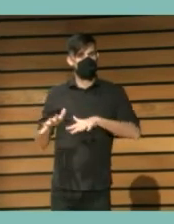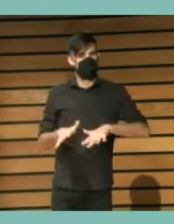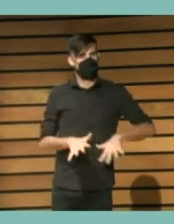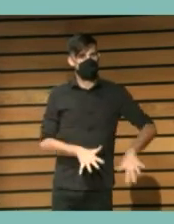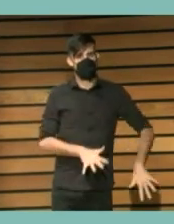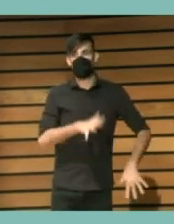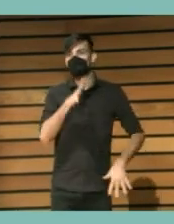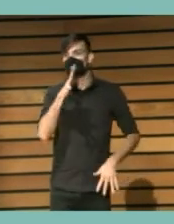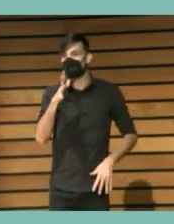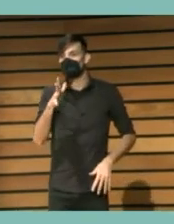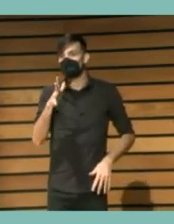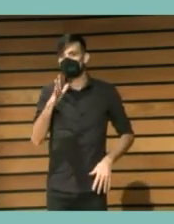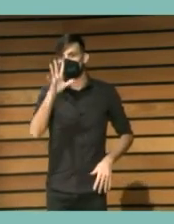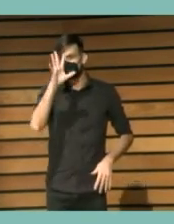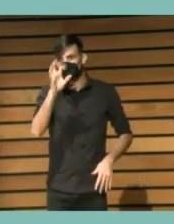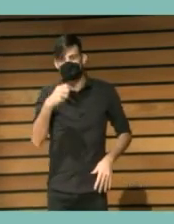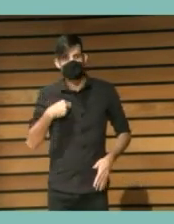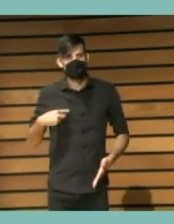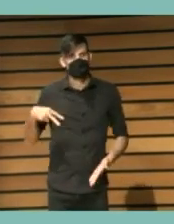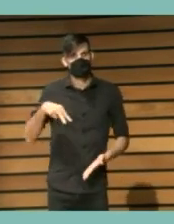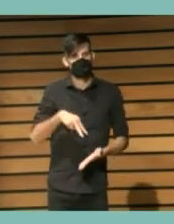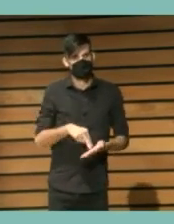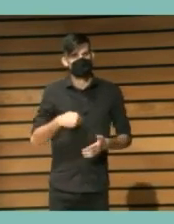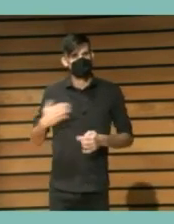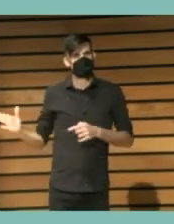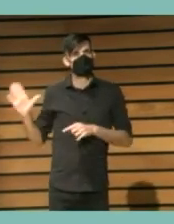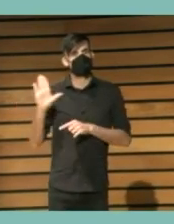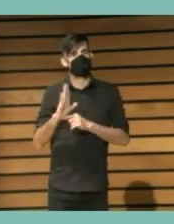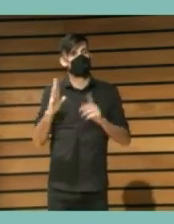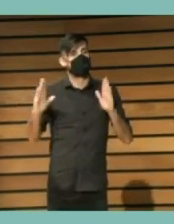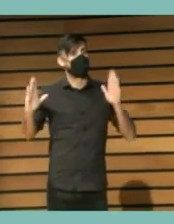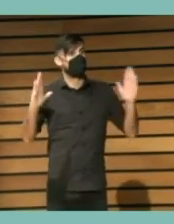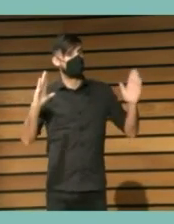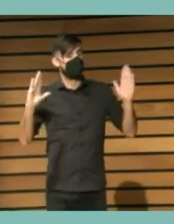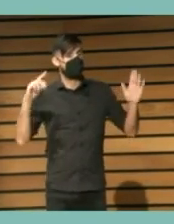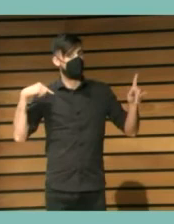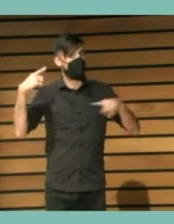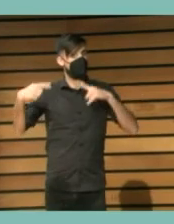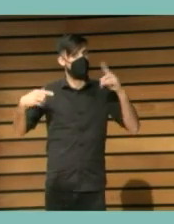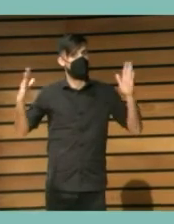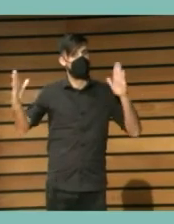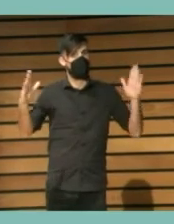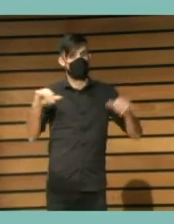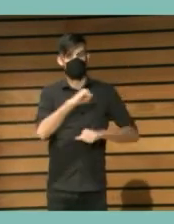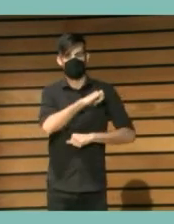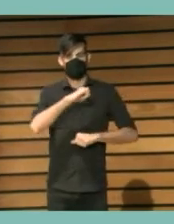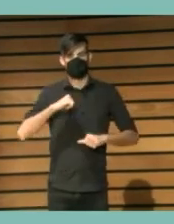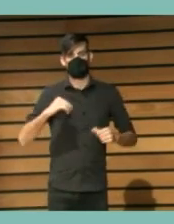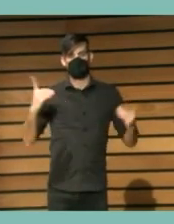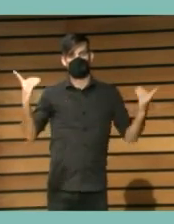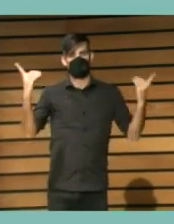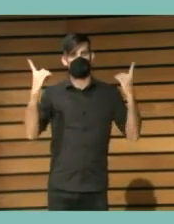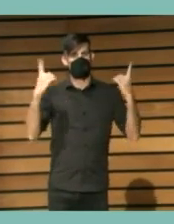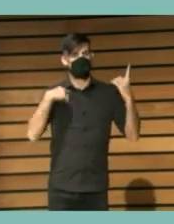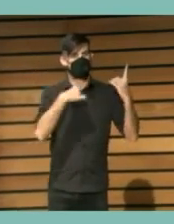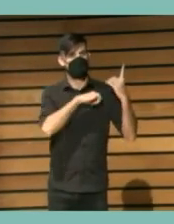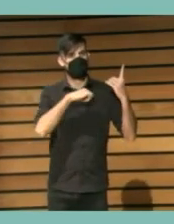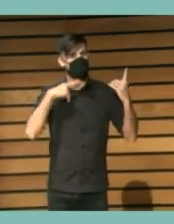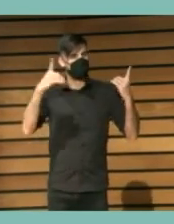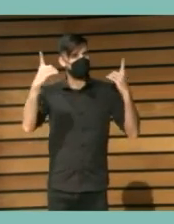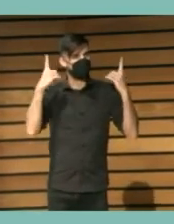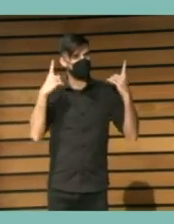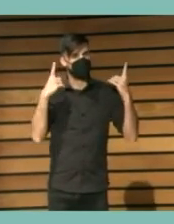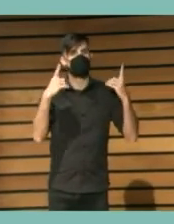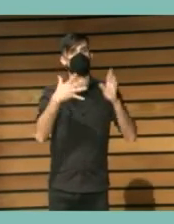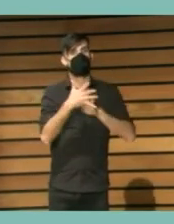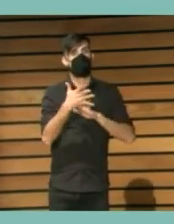estamos hoy aquí representamos a la generación que hemos tenido que ser autodidacta en muchas cosas, que no hemos ido transformando conforme